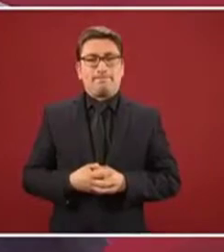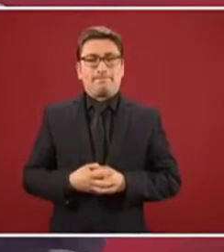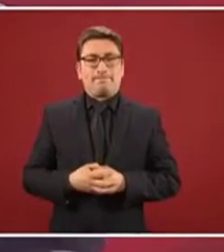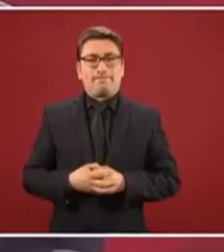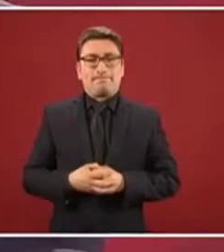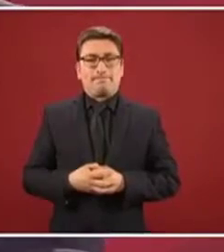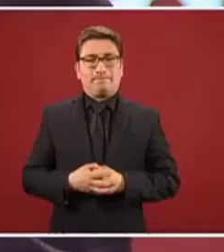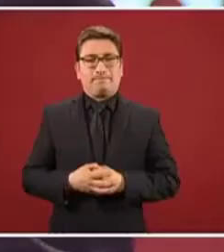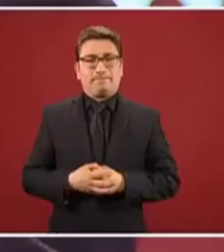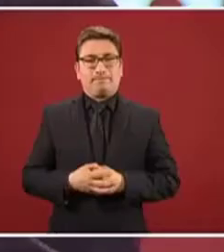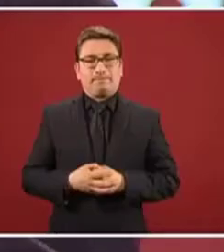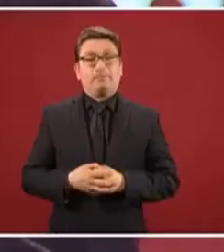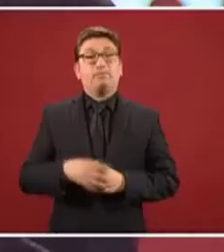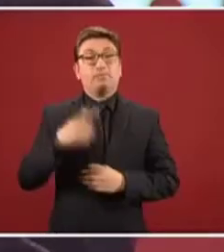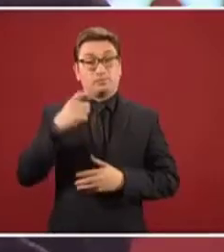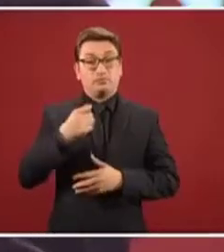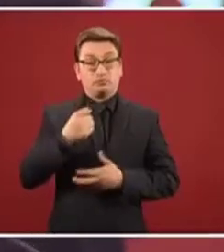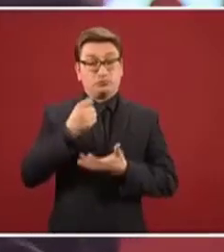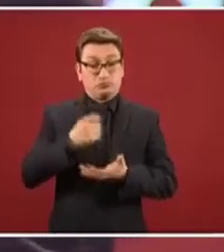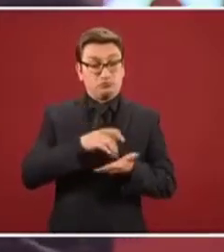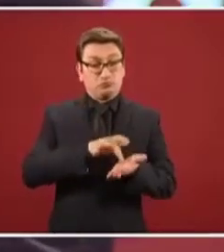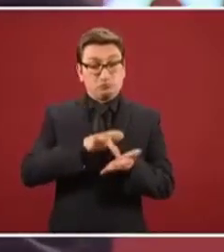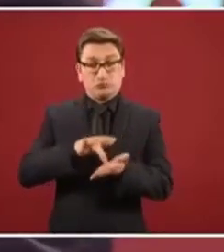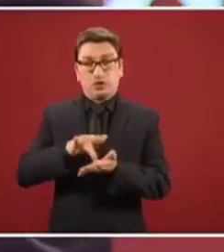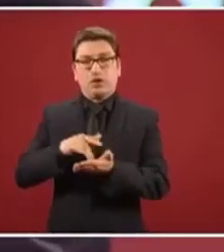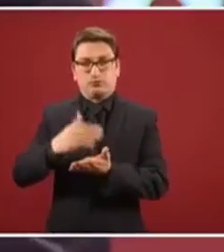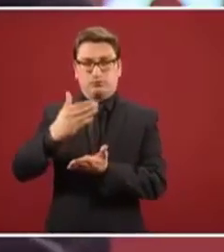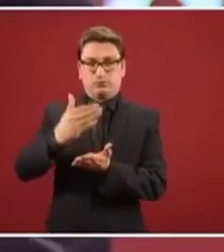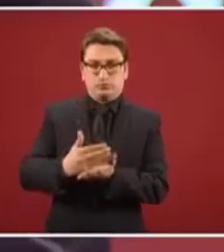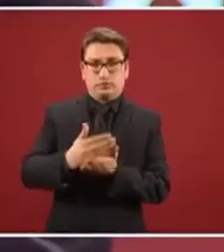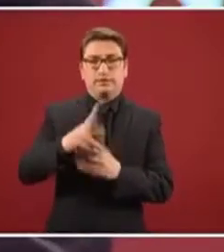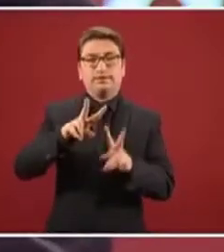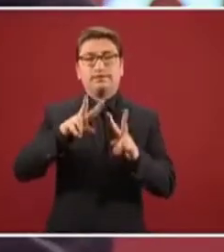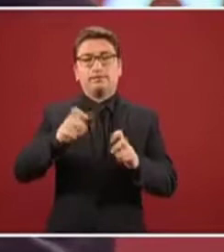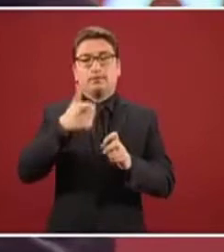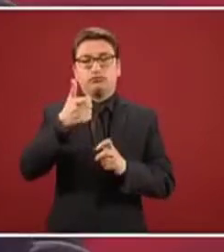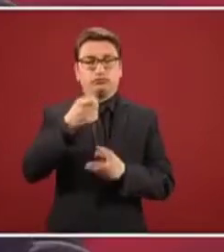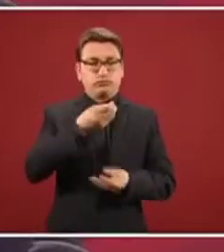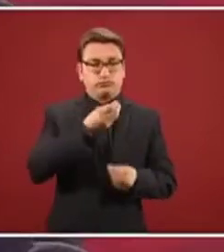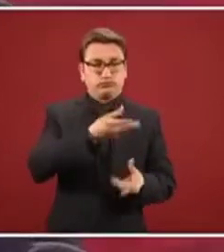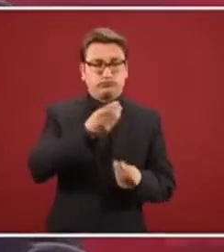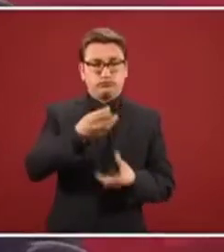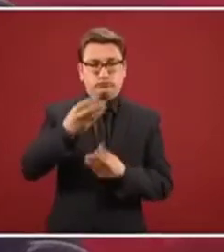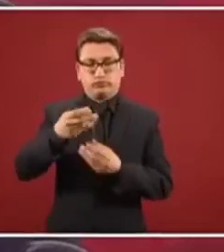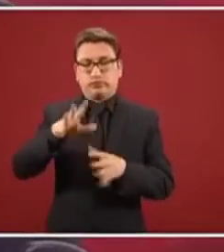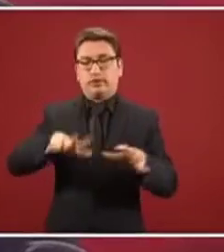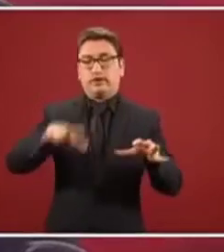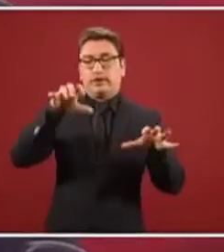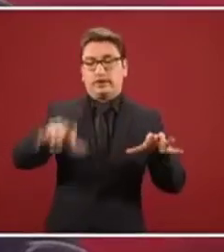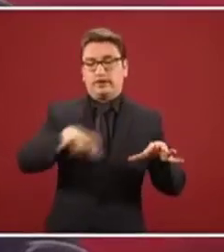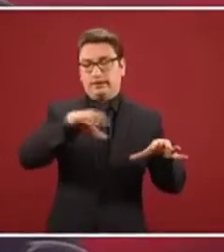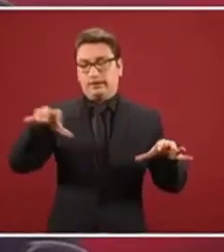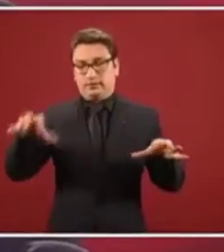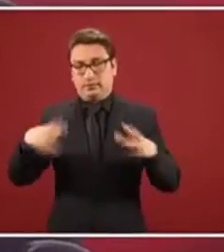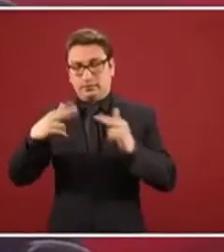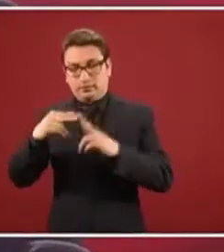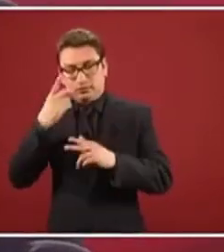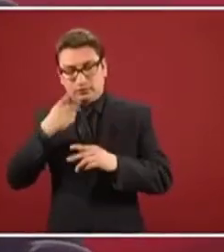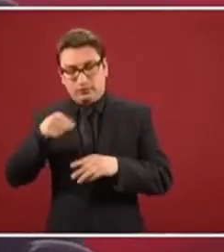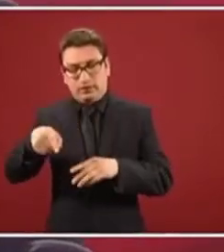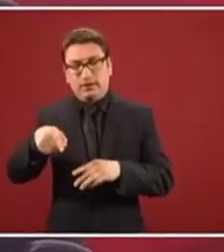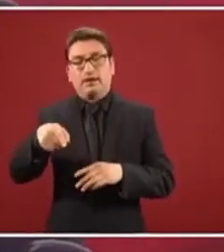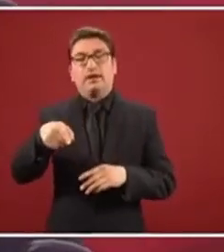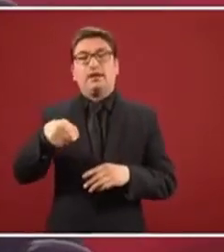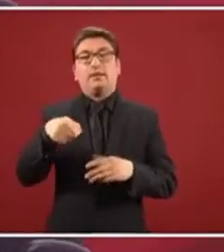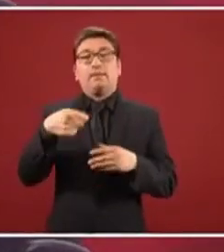eliminación de los recursos que en materia monetaria se otorgaban a asilos. Sin embargo, también el gobierno